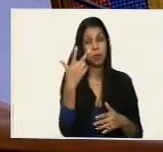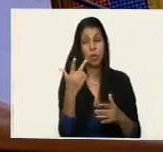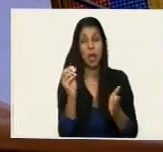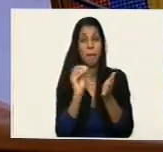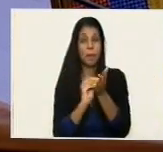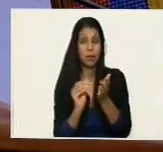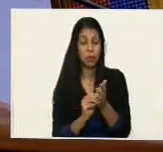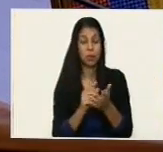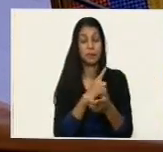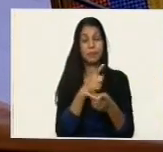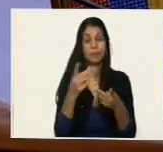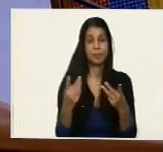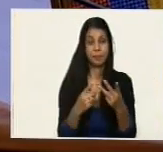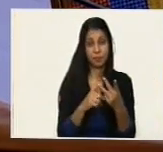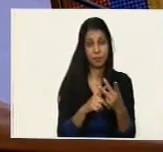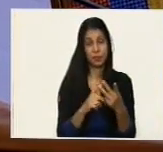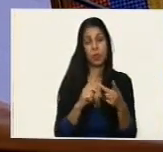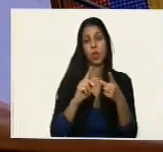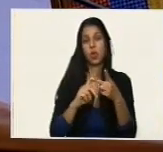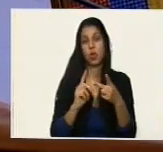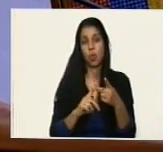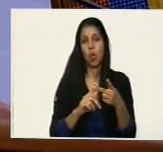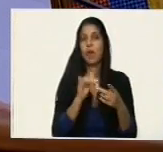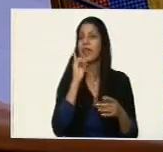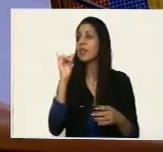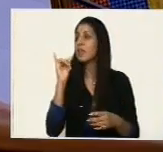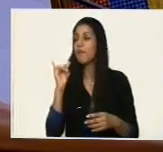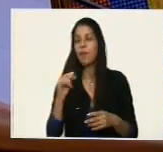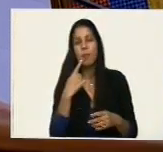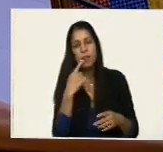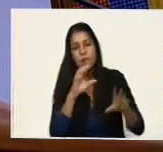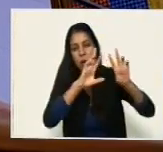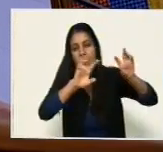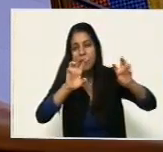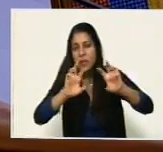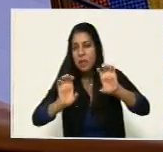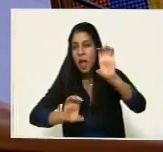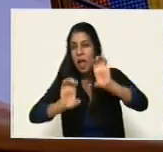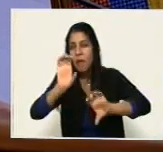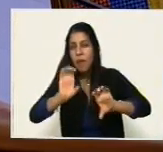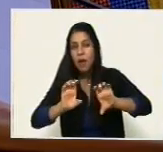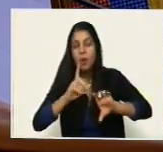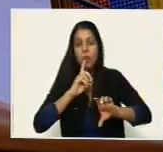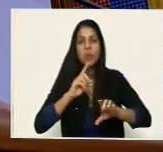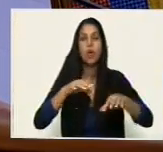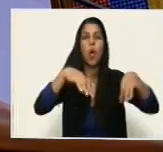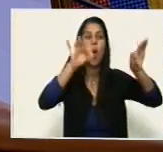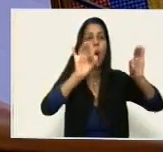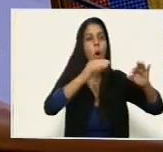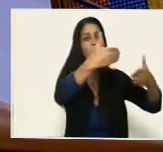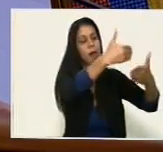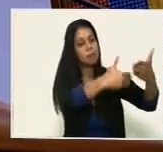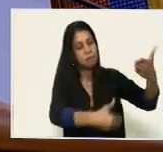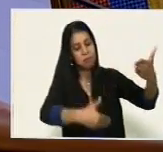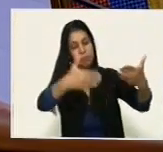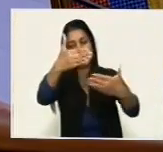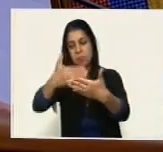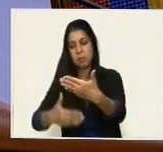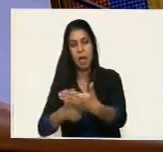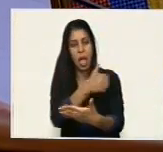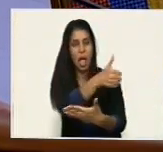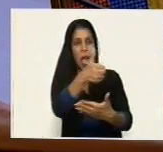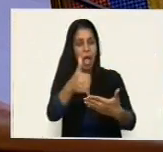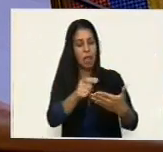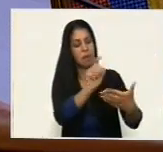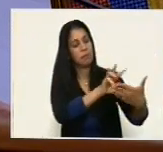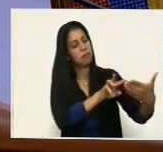vacantes. 2. Recabar información de cada candidato o candidata mediante una hoja de vida que permita verificar de manera